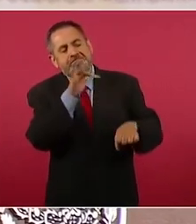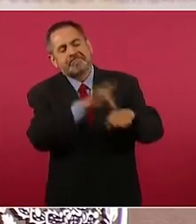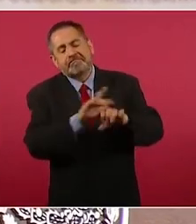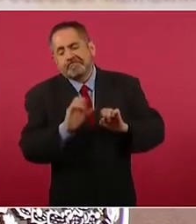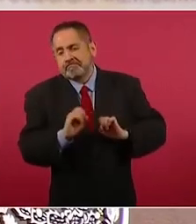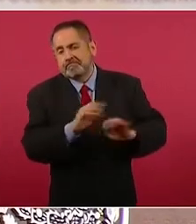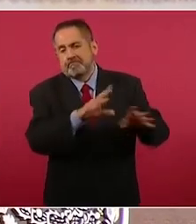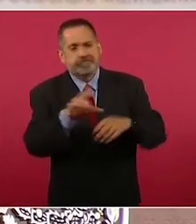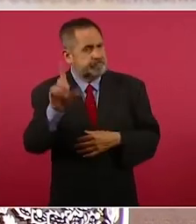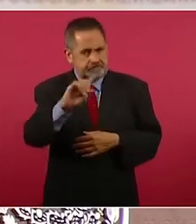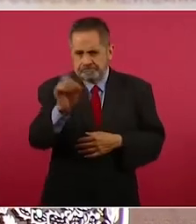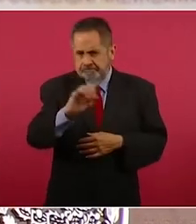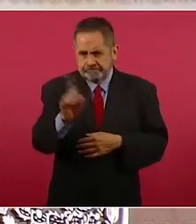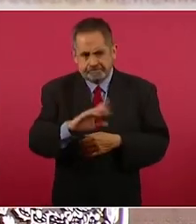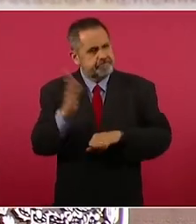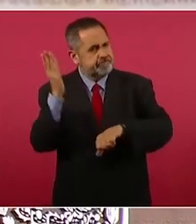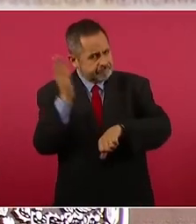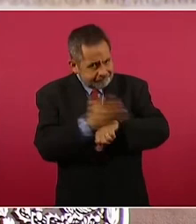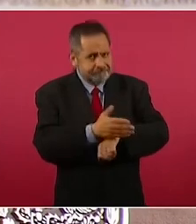gozar de impunidad.